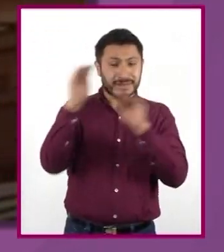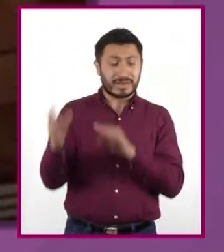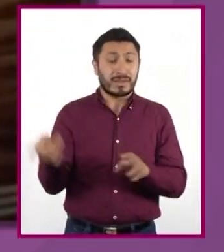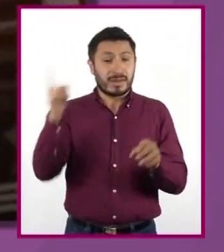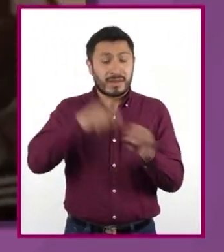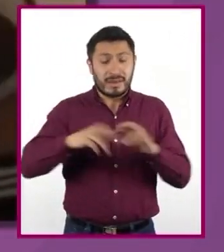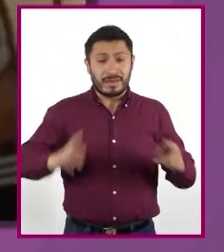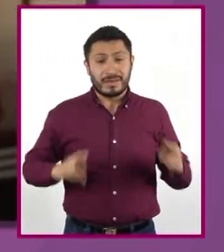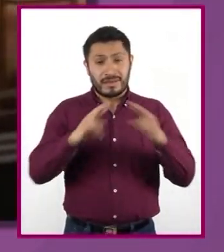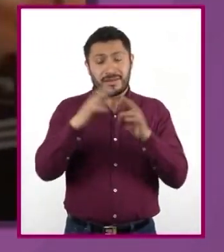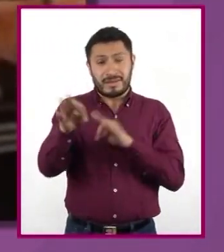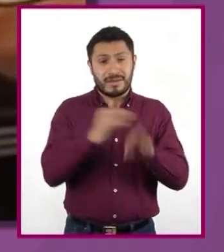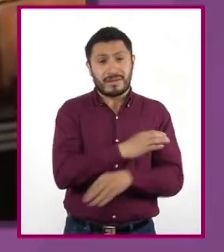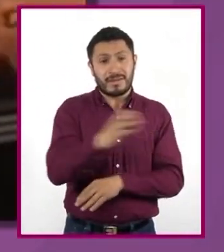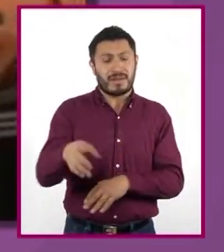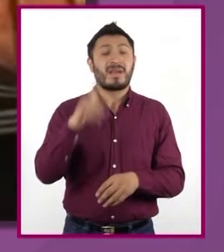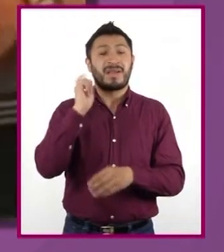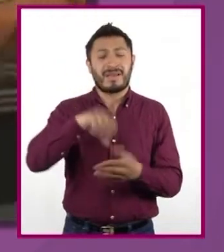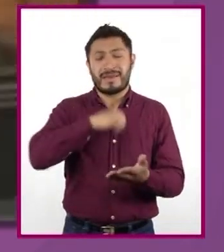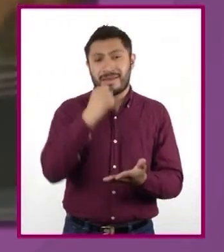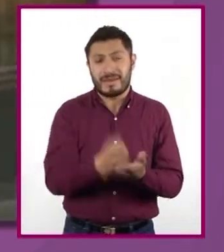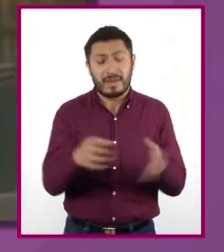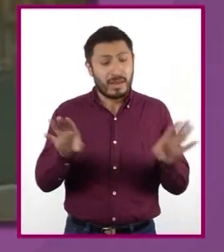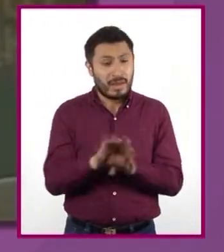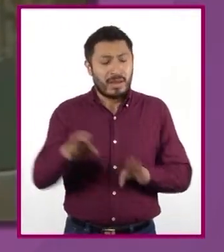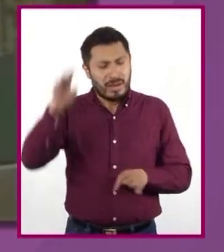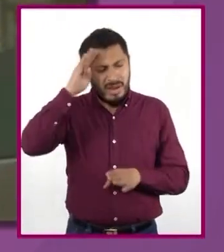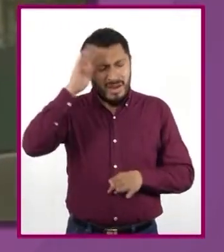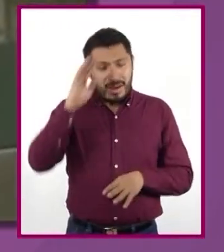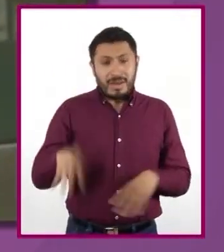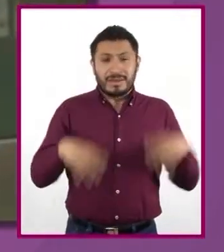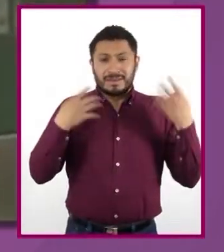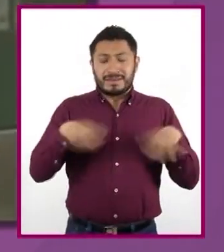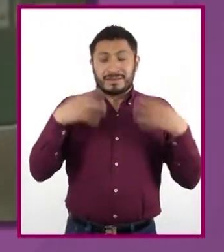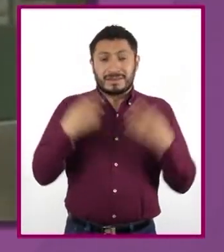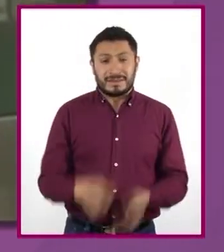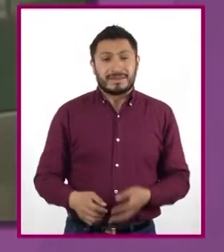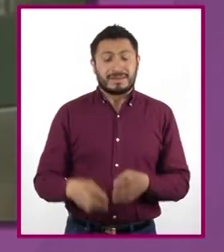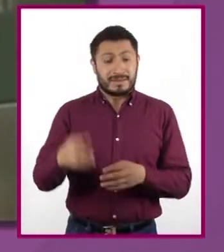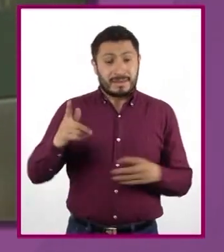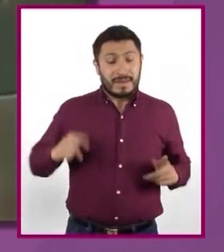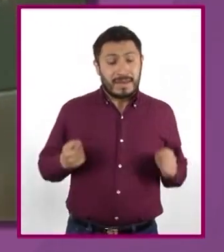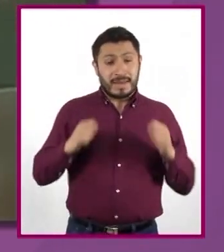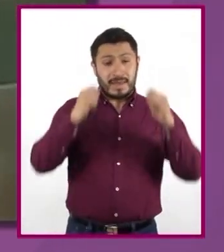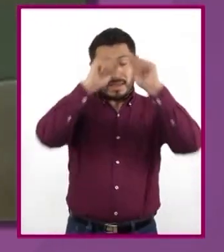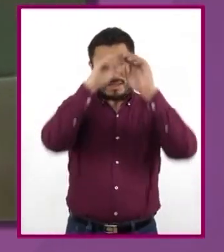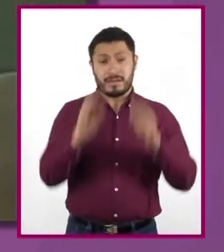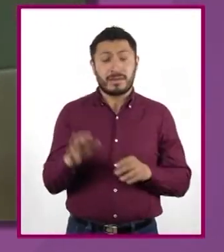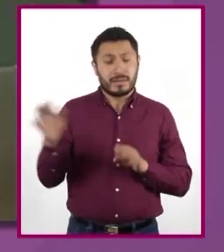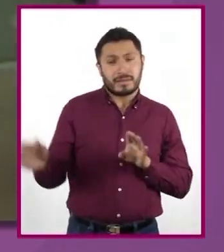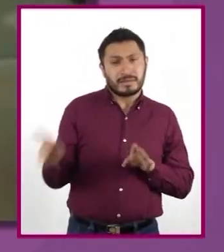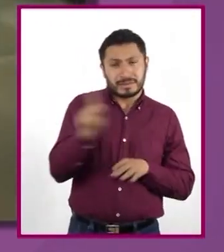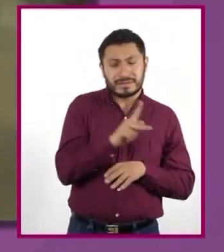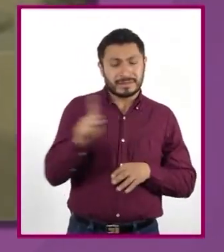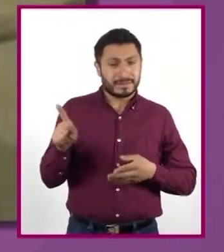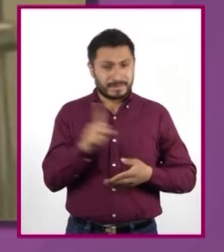y agrícolas, signos que nos hacen pensar en una influencia ejercida desde Teotihuacán.